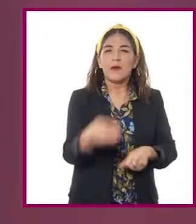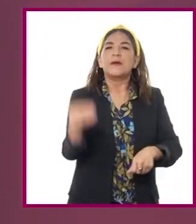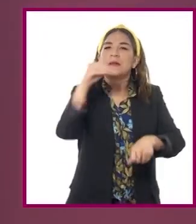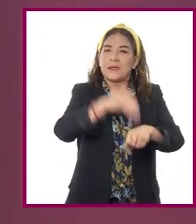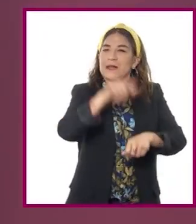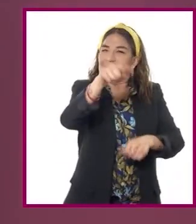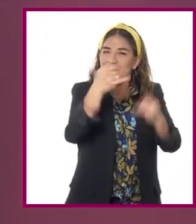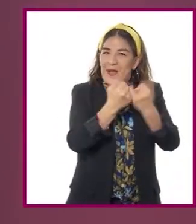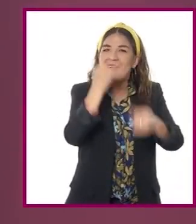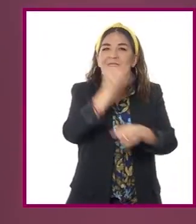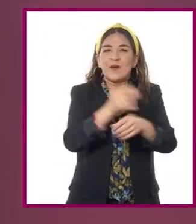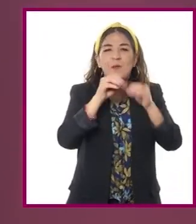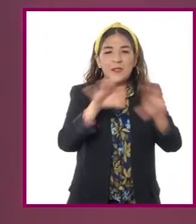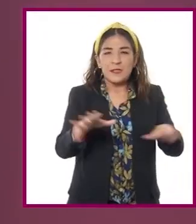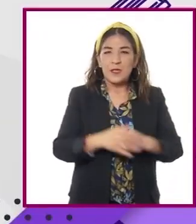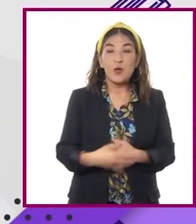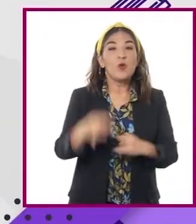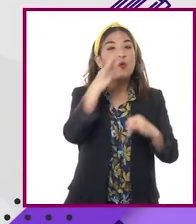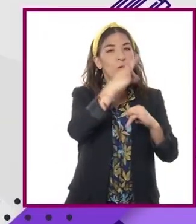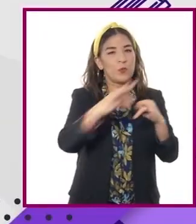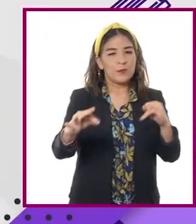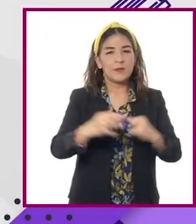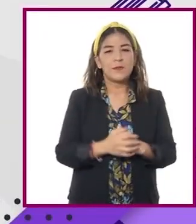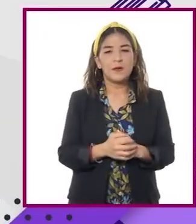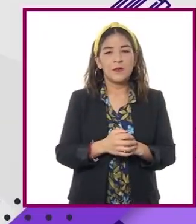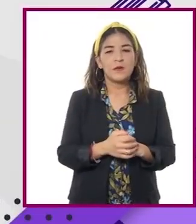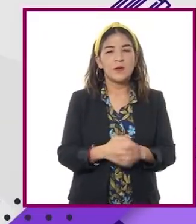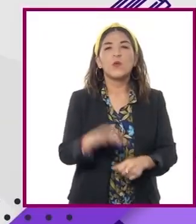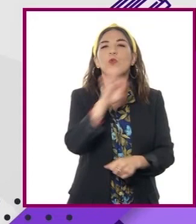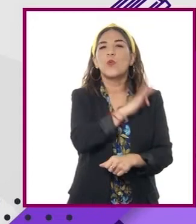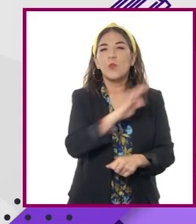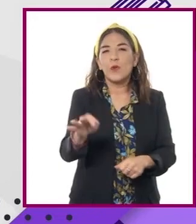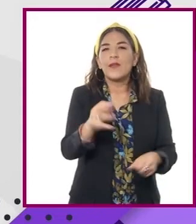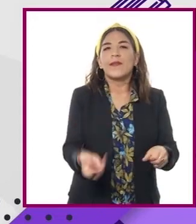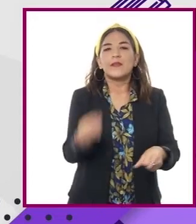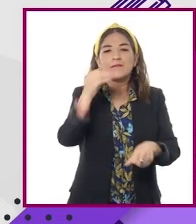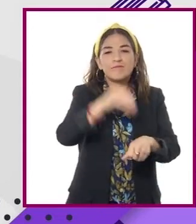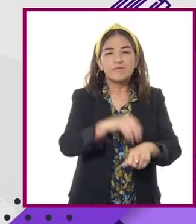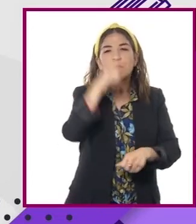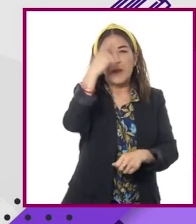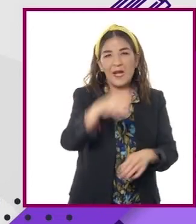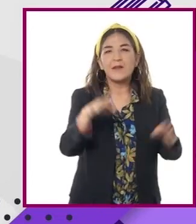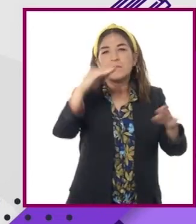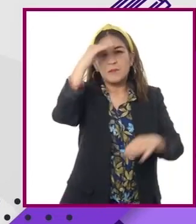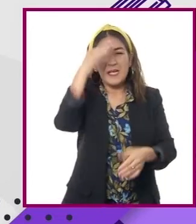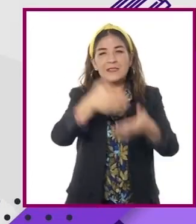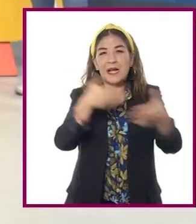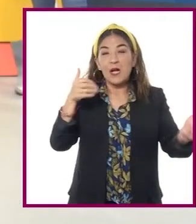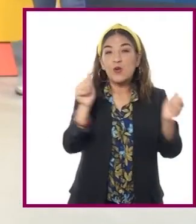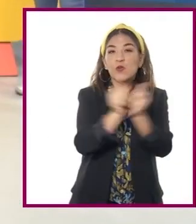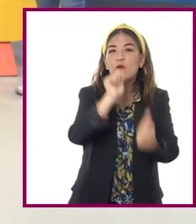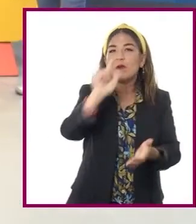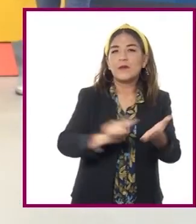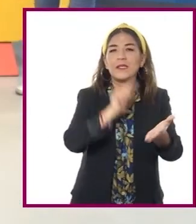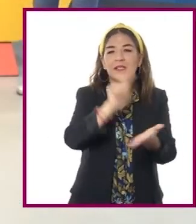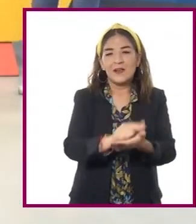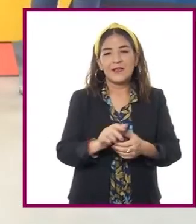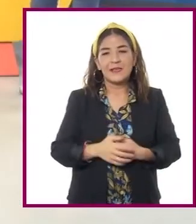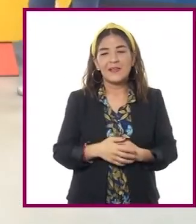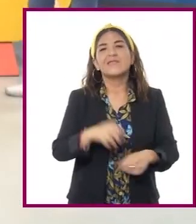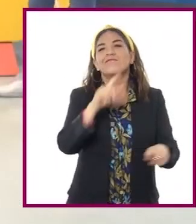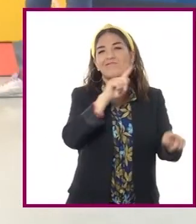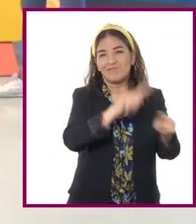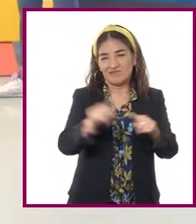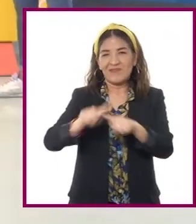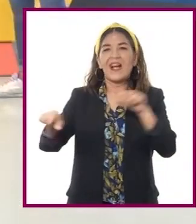información. Y finalmente, ¿qué medidas pueden tomarse con base en la aplicación de las leyes? Son varias